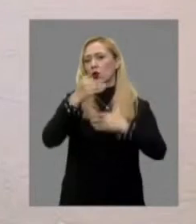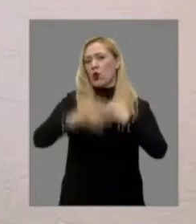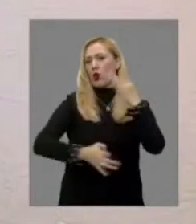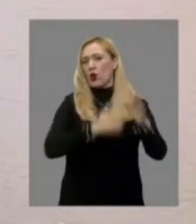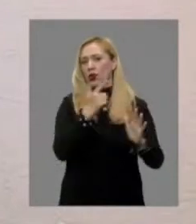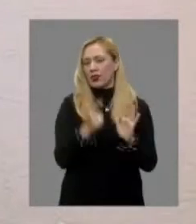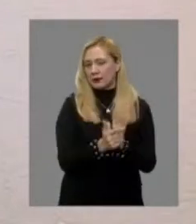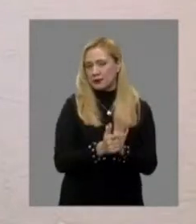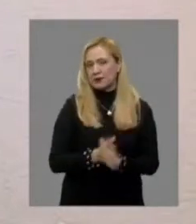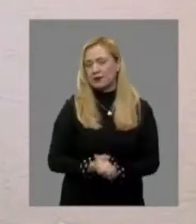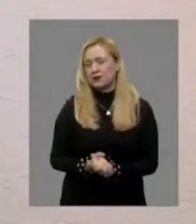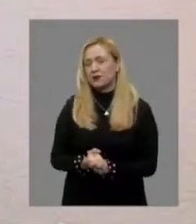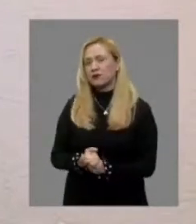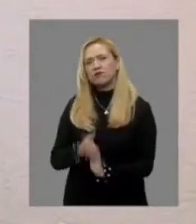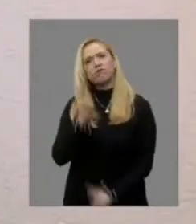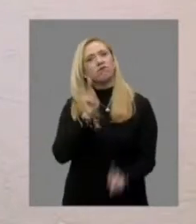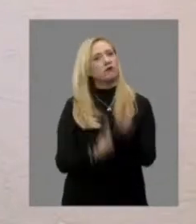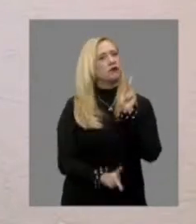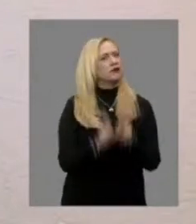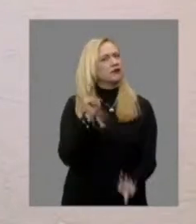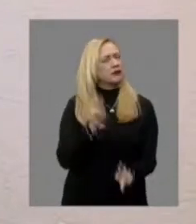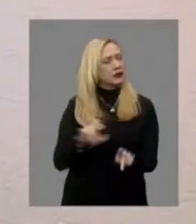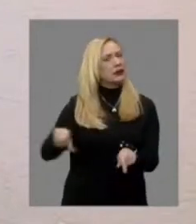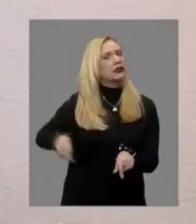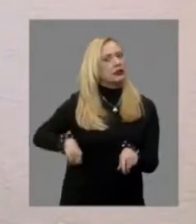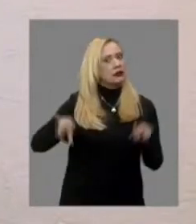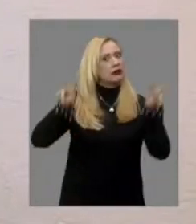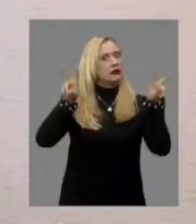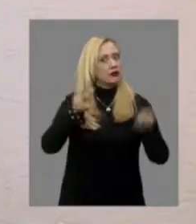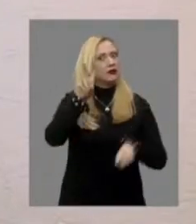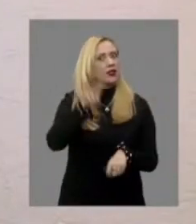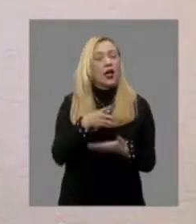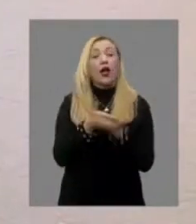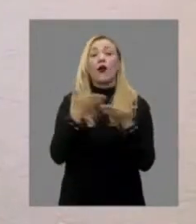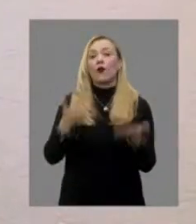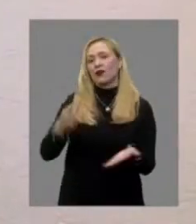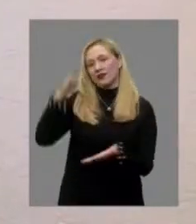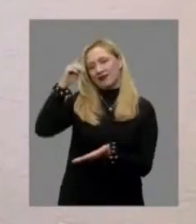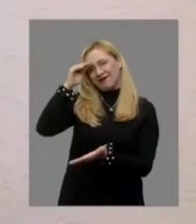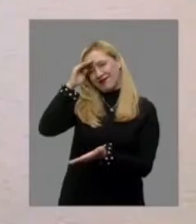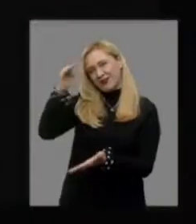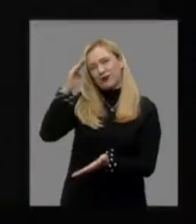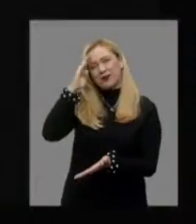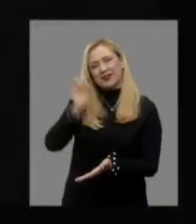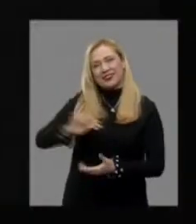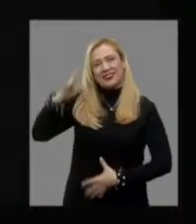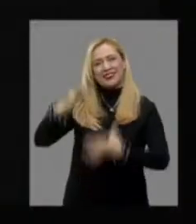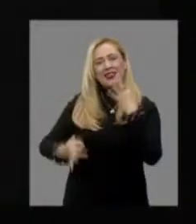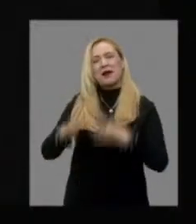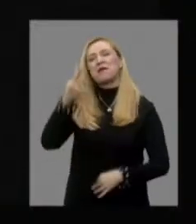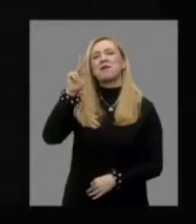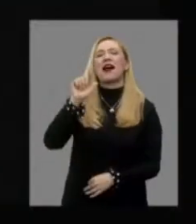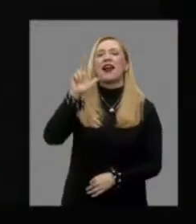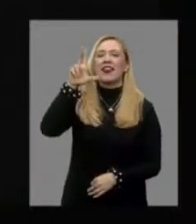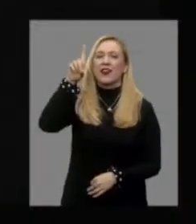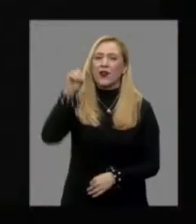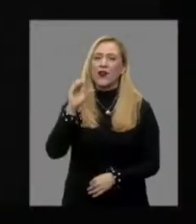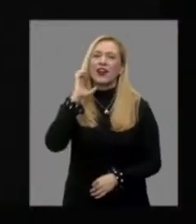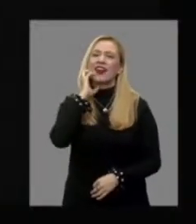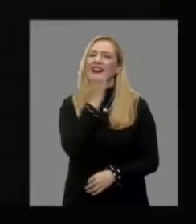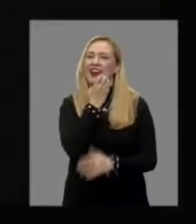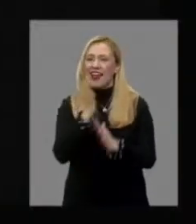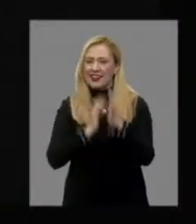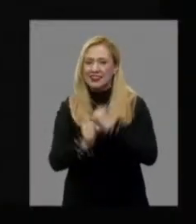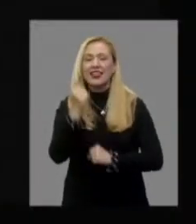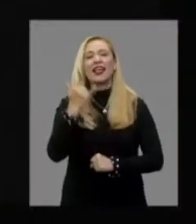este interesante tema, tenemos el honor de contar con la presencia del señor ministro Jorge Mario Pardo Rebolledo y el señor